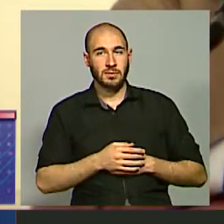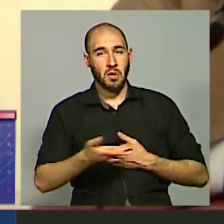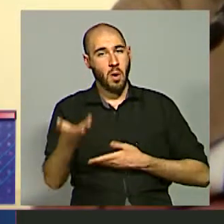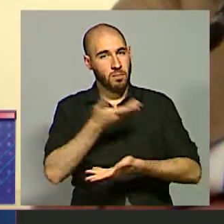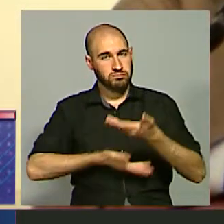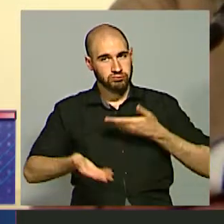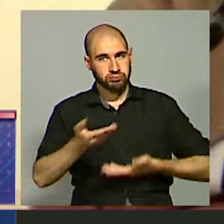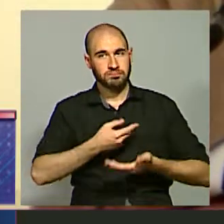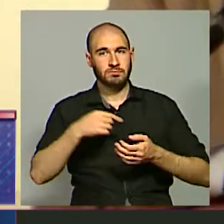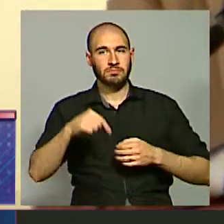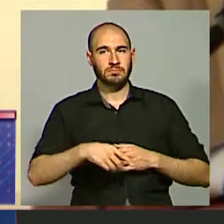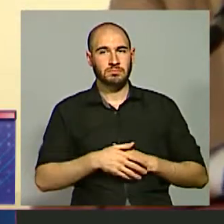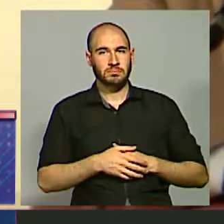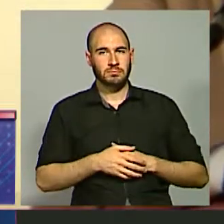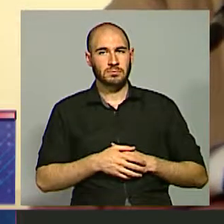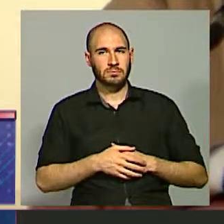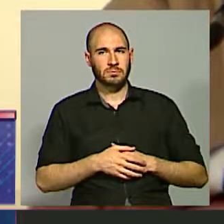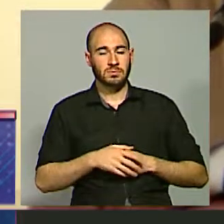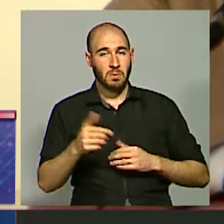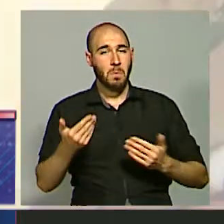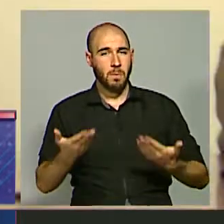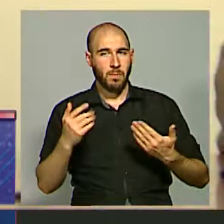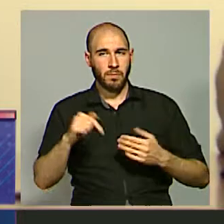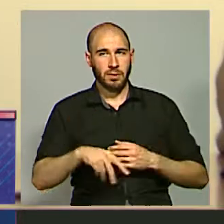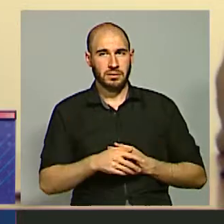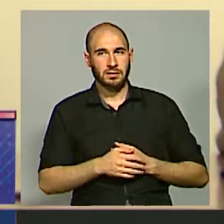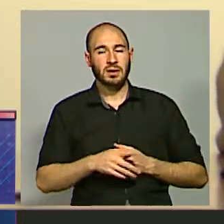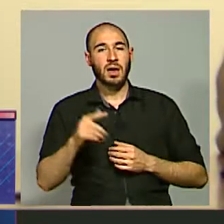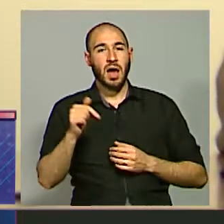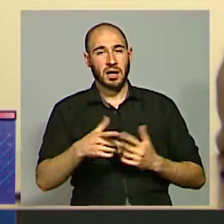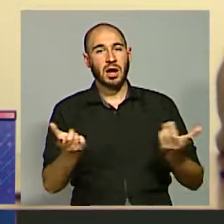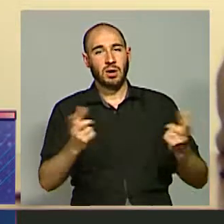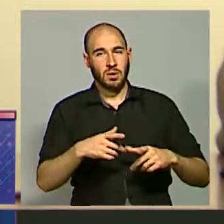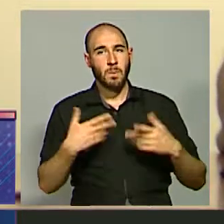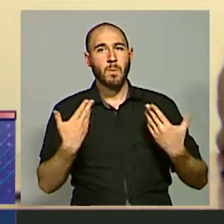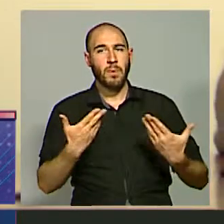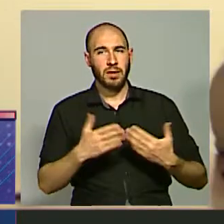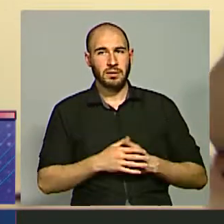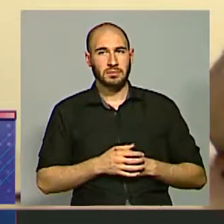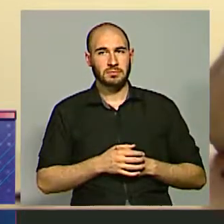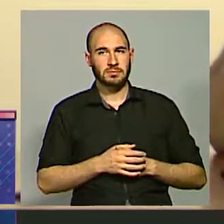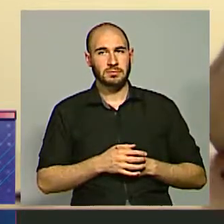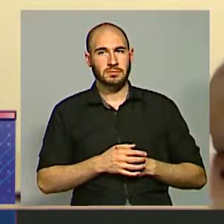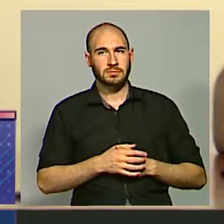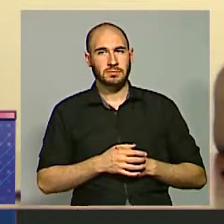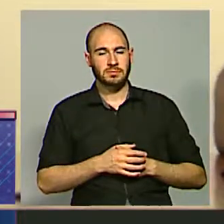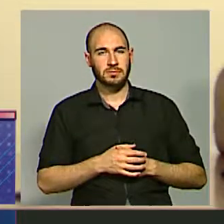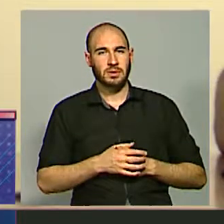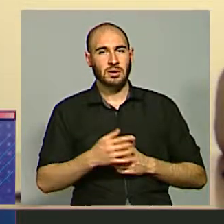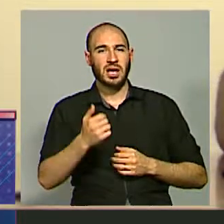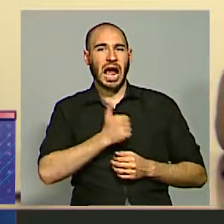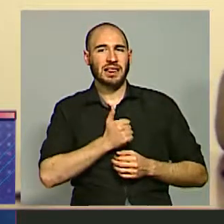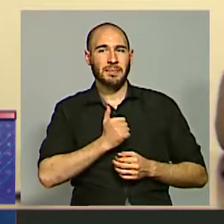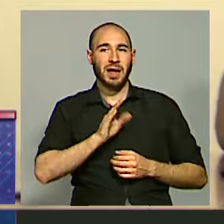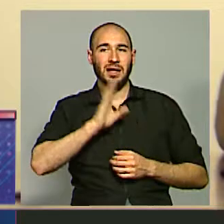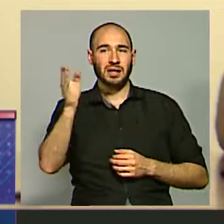compartir con nosotros lo va a hacer. Acá tienen para reunirse, no necesitan ir ni a Catamarca,